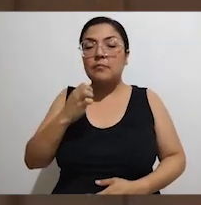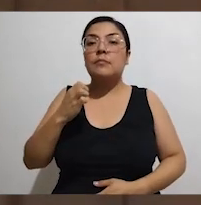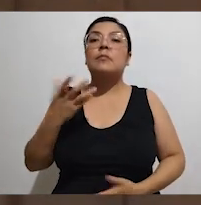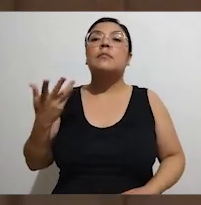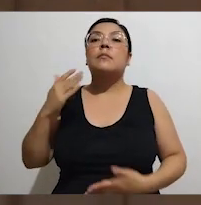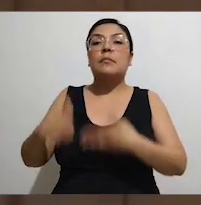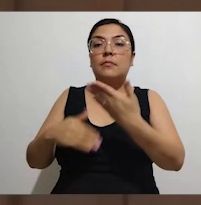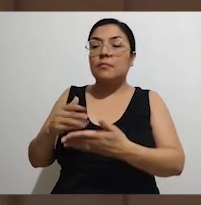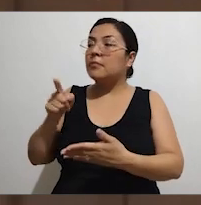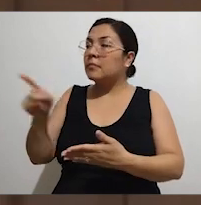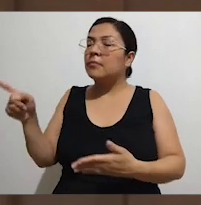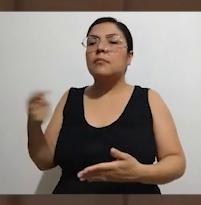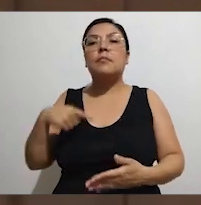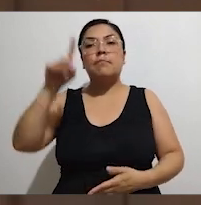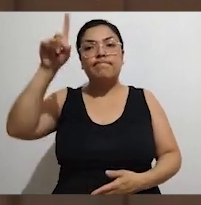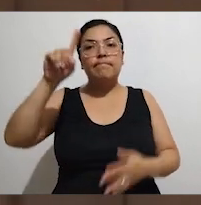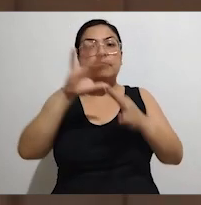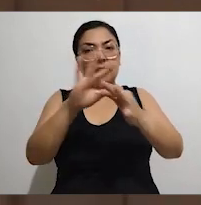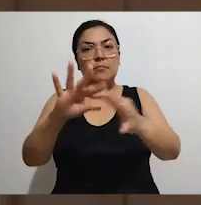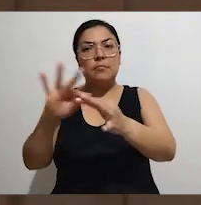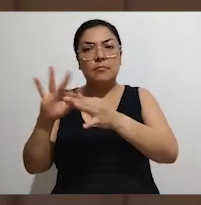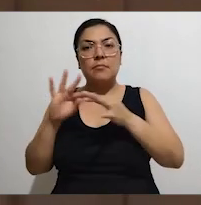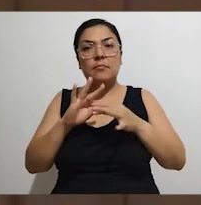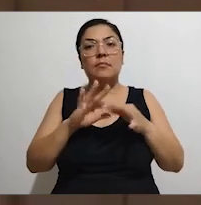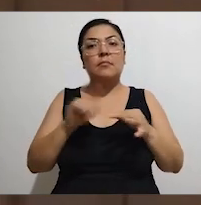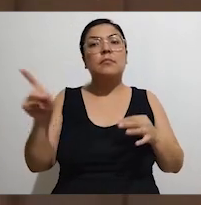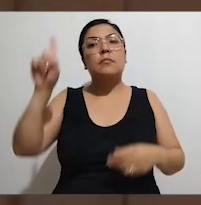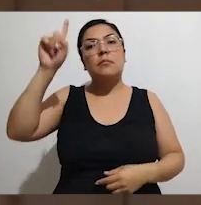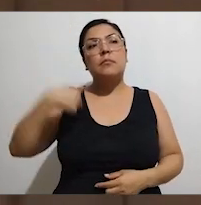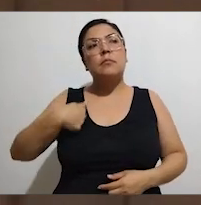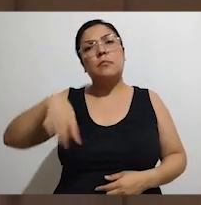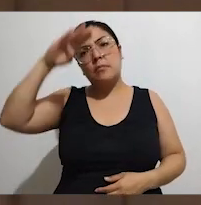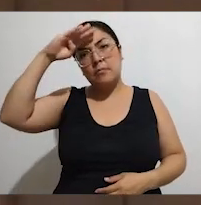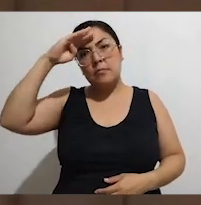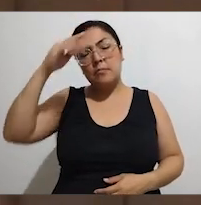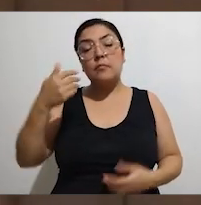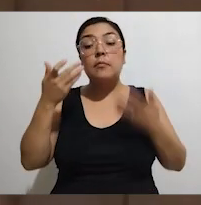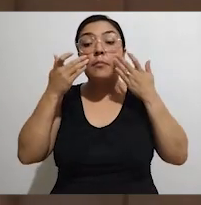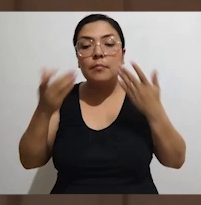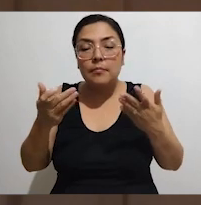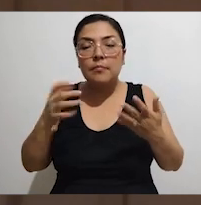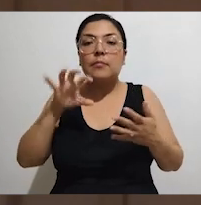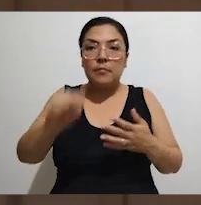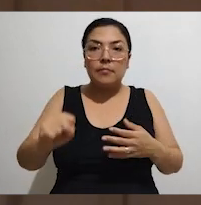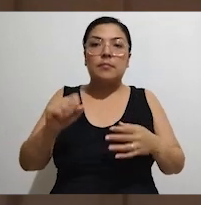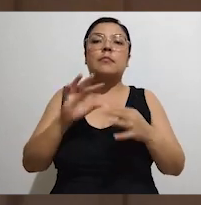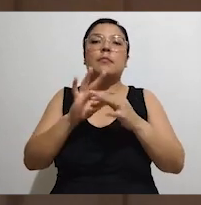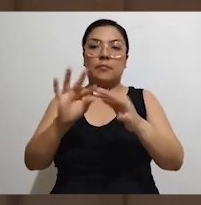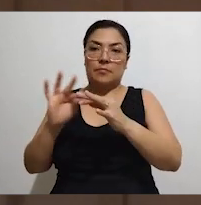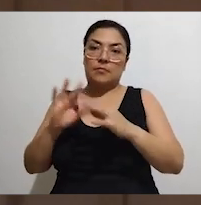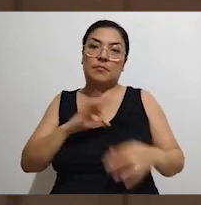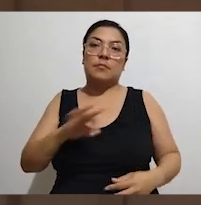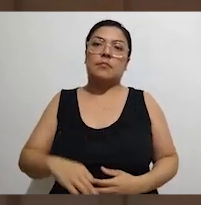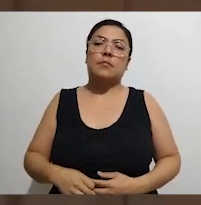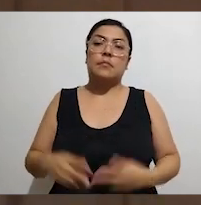a través de sus testimonios establecer cómo vieron ellos que se desarrolló la jornada electoral. Hay que recordar que estas